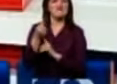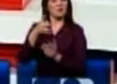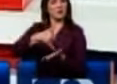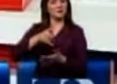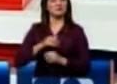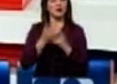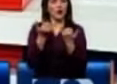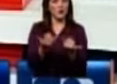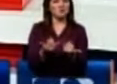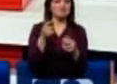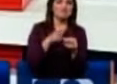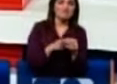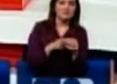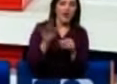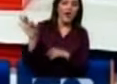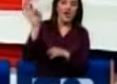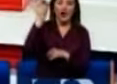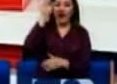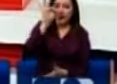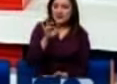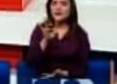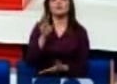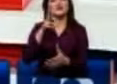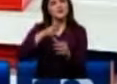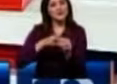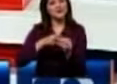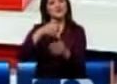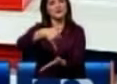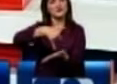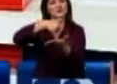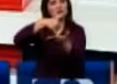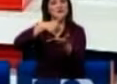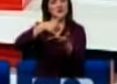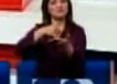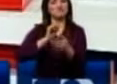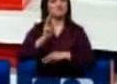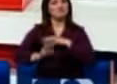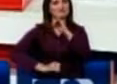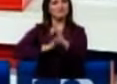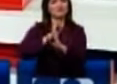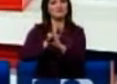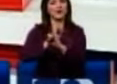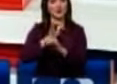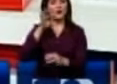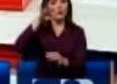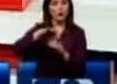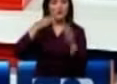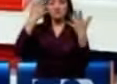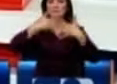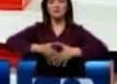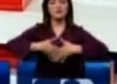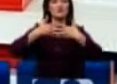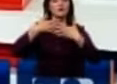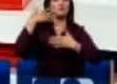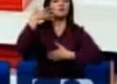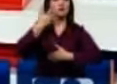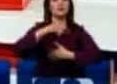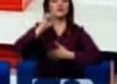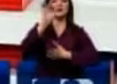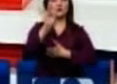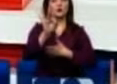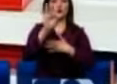de los ecuatorianos ha sido nominada para los premios World Travel Awards. El periodo de votación termina el 19 de julio. Usted con